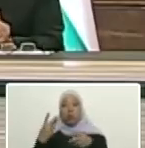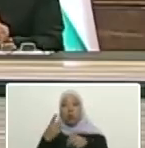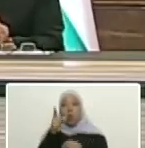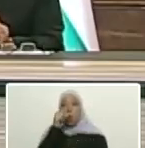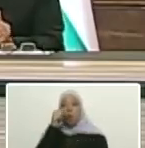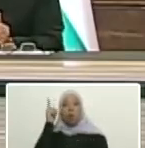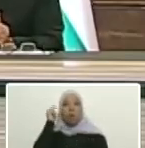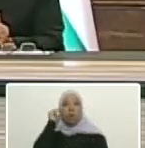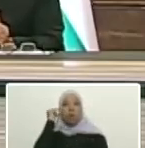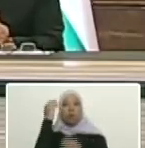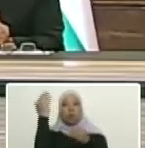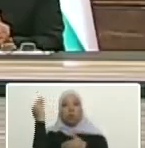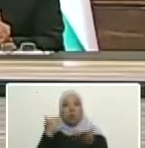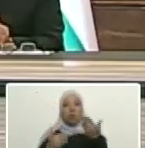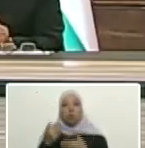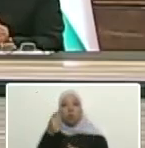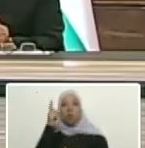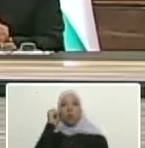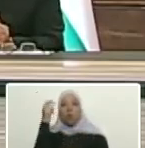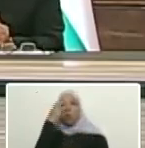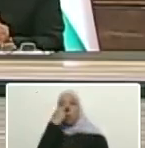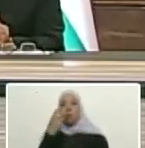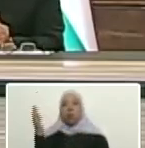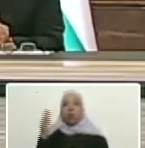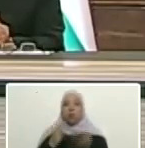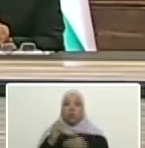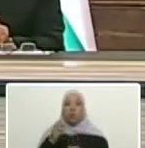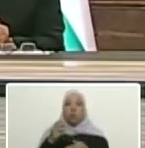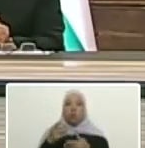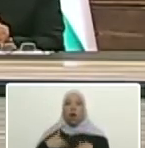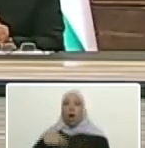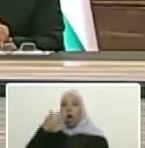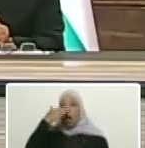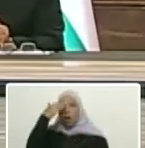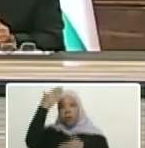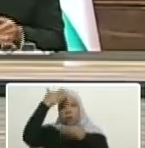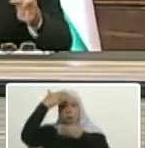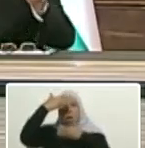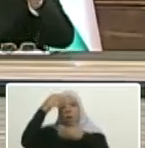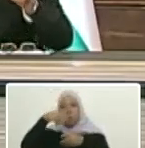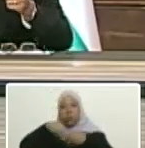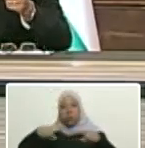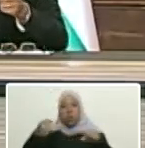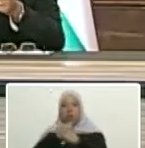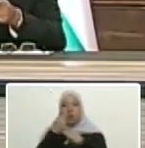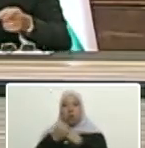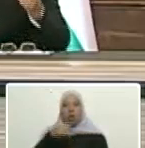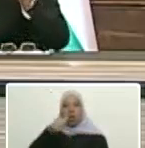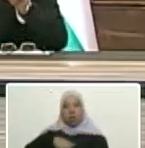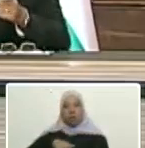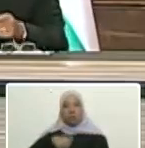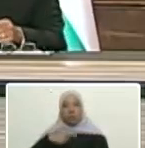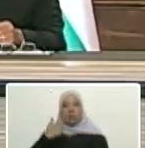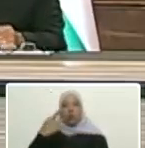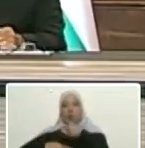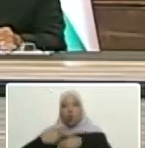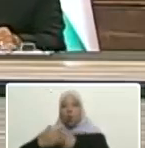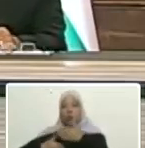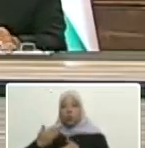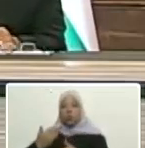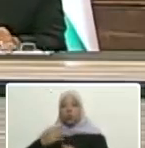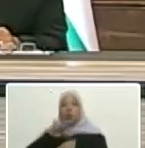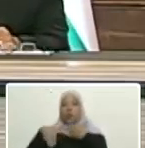hombres y mujeres que vengan como migrantes de la República Árabe Saharaui a trabajar la tierra, a producir y